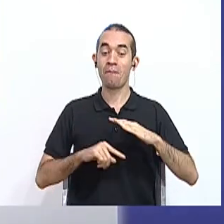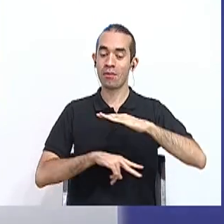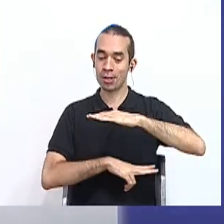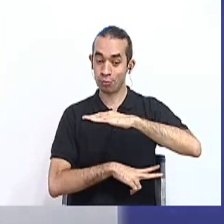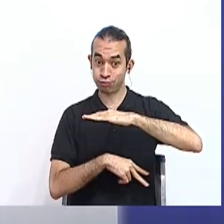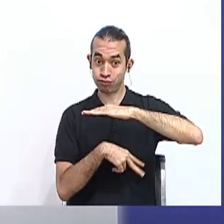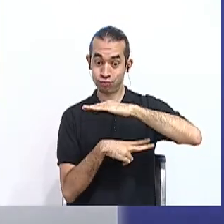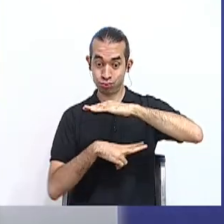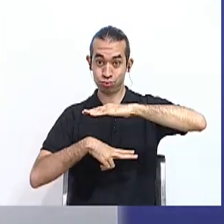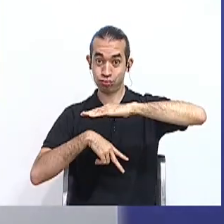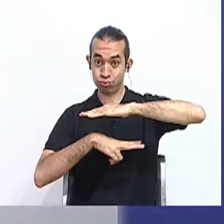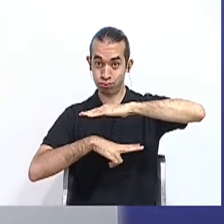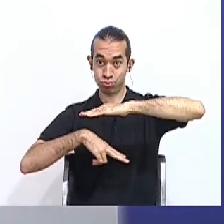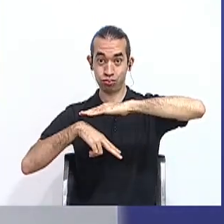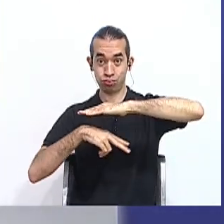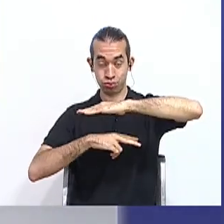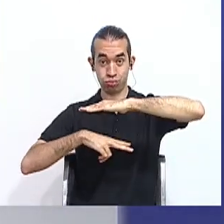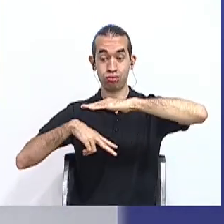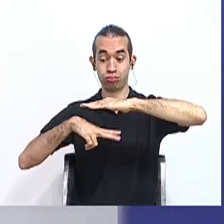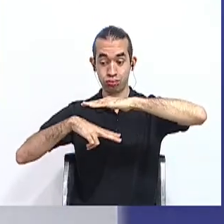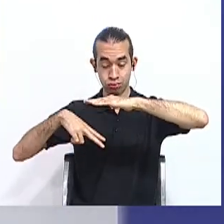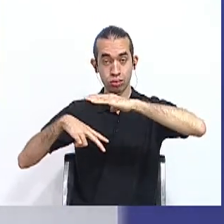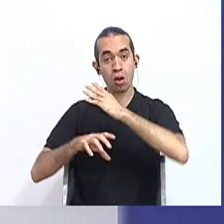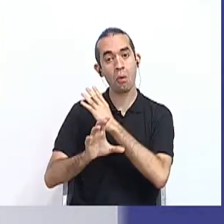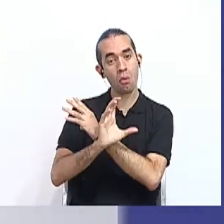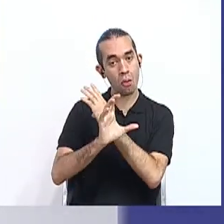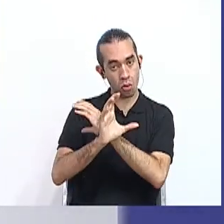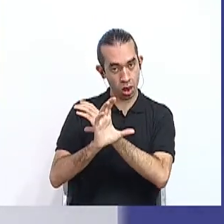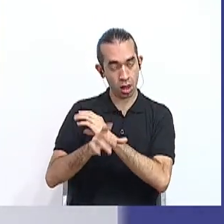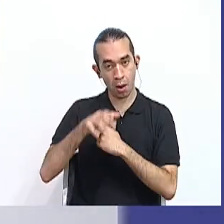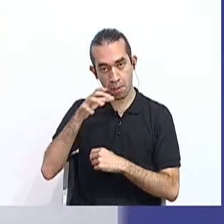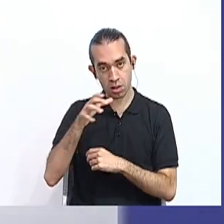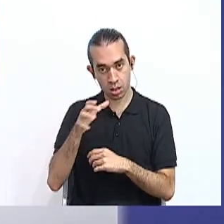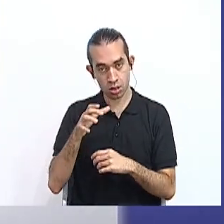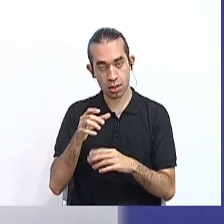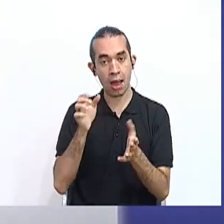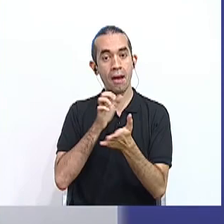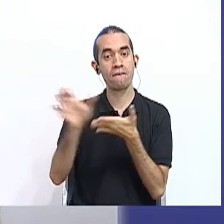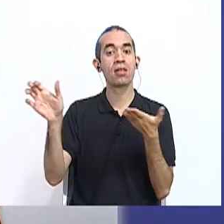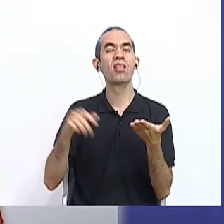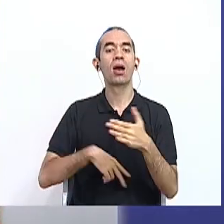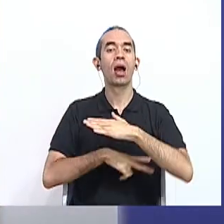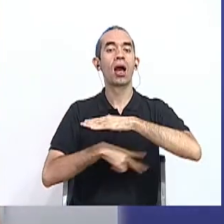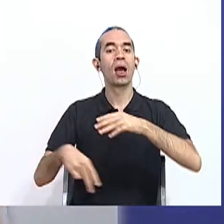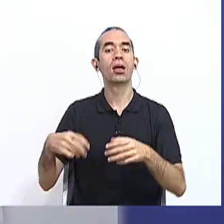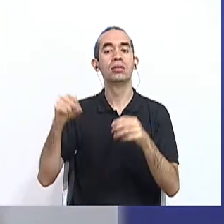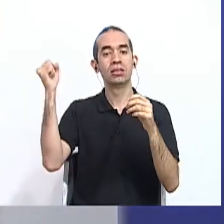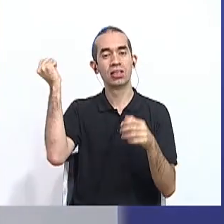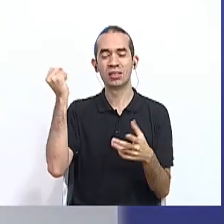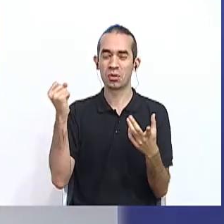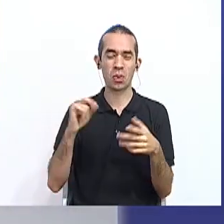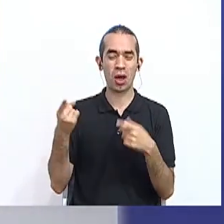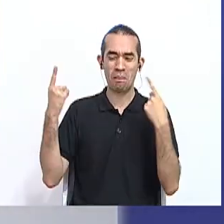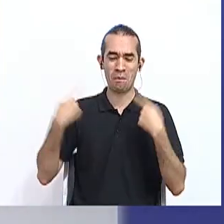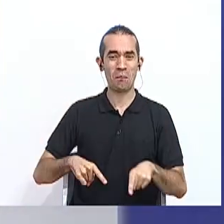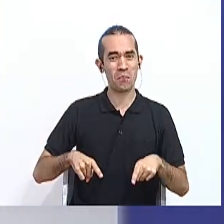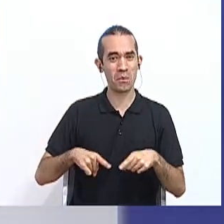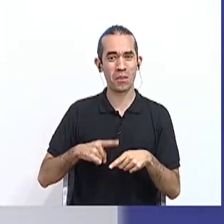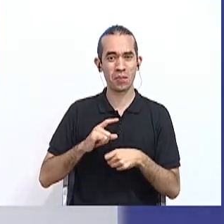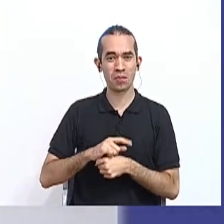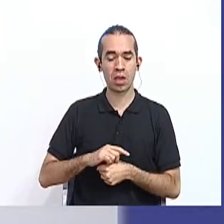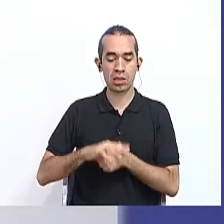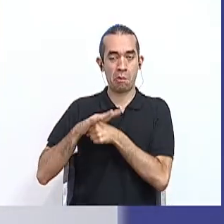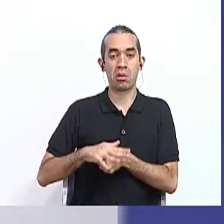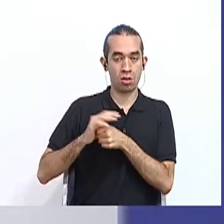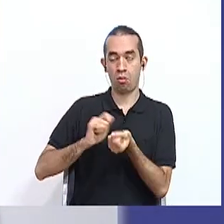muy cuidadosos y seguir todas las recomendaciones para que no sufran el síndrome de la descompresión, porque se tienen que ir adaptando nuevamente a